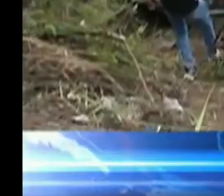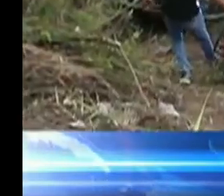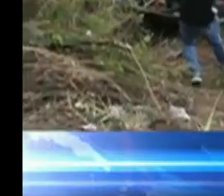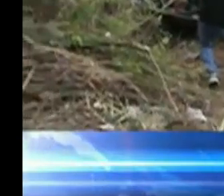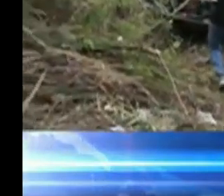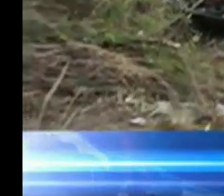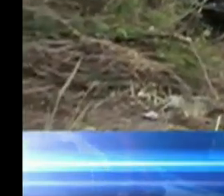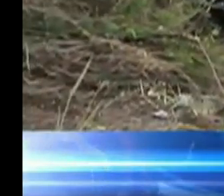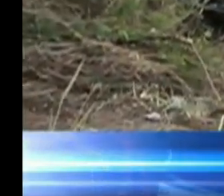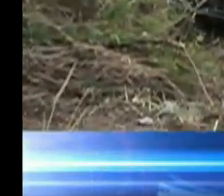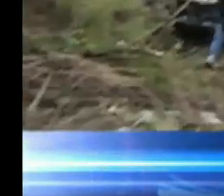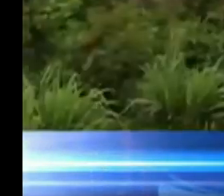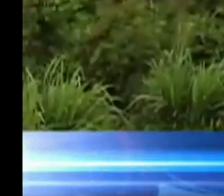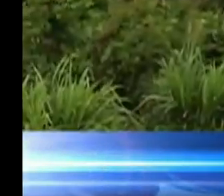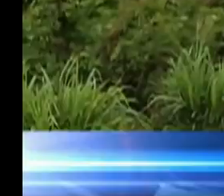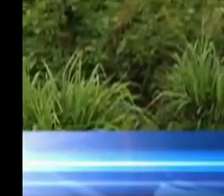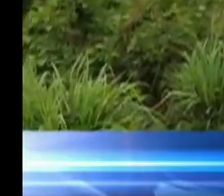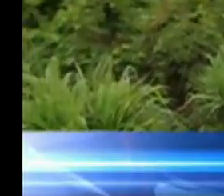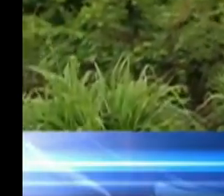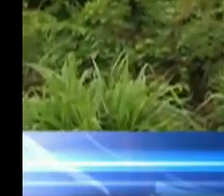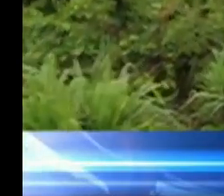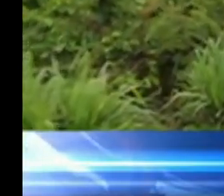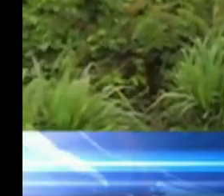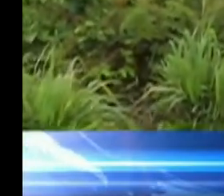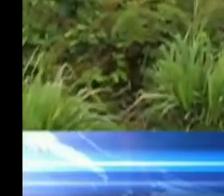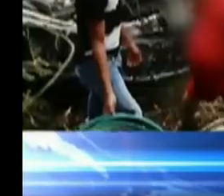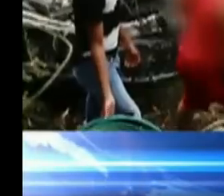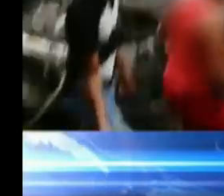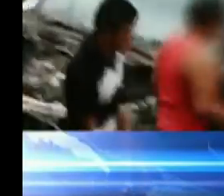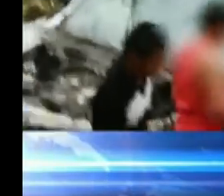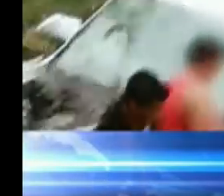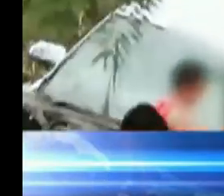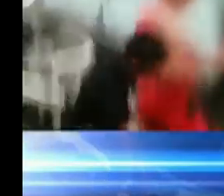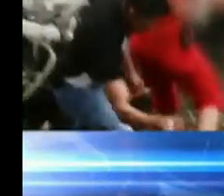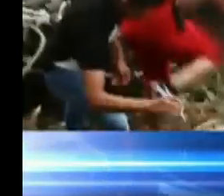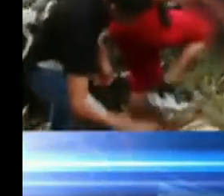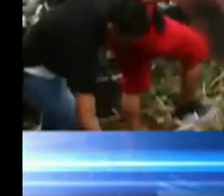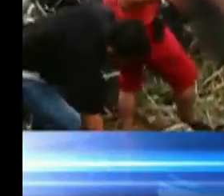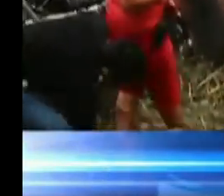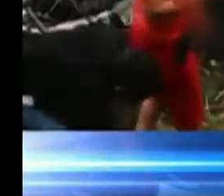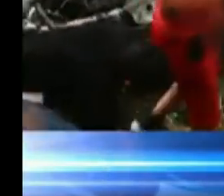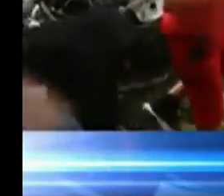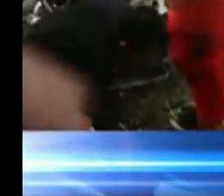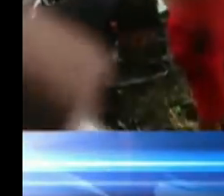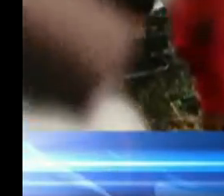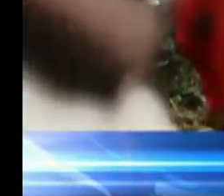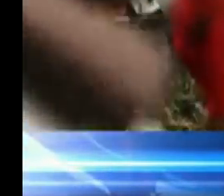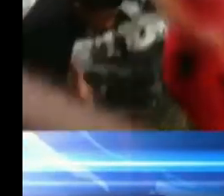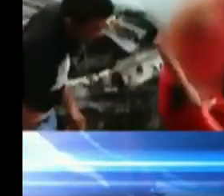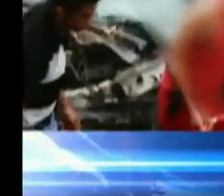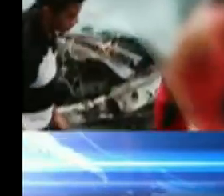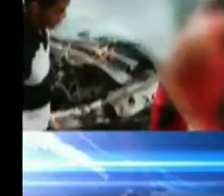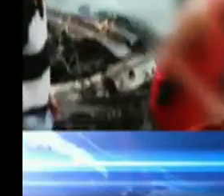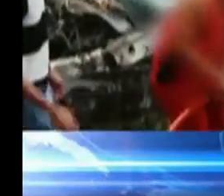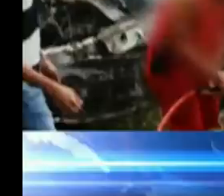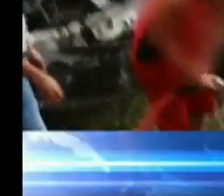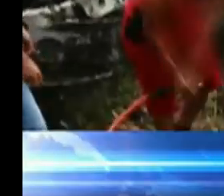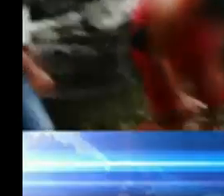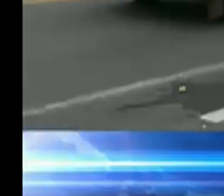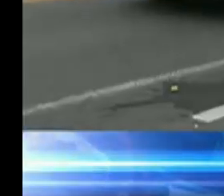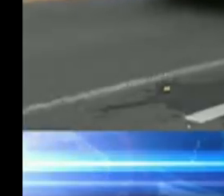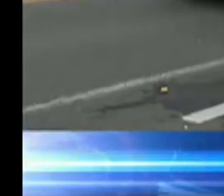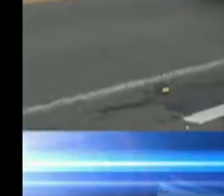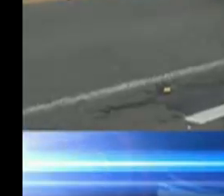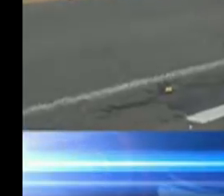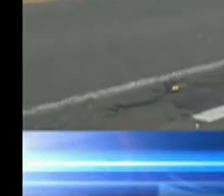Dos muertos y tres heridos por choque entre un automóvil y una camioneta en la vía Puerto Inca Naranjal. Se presume que